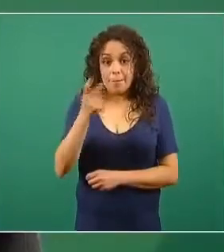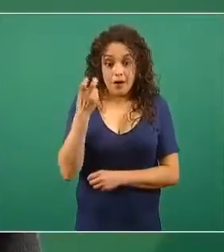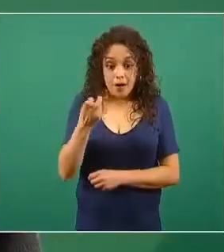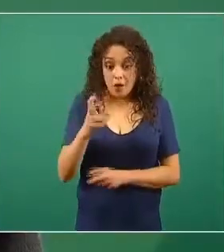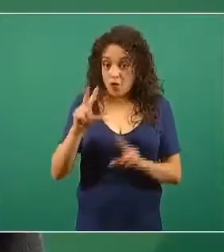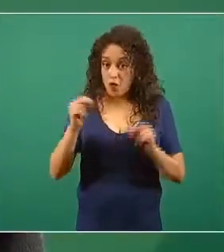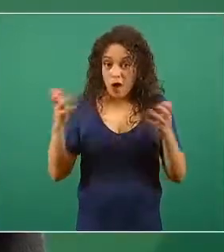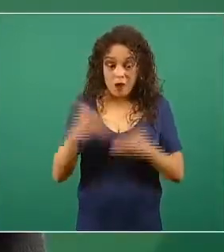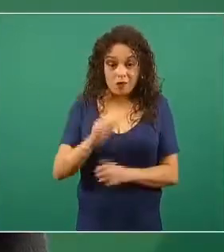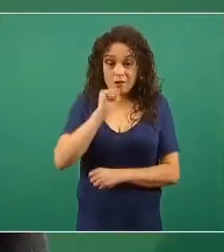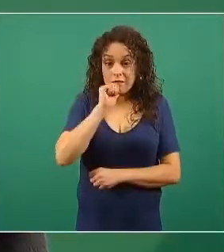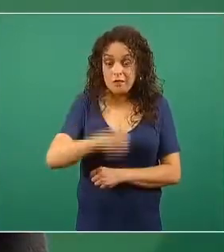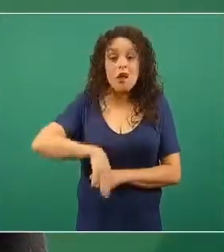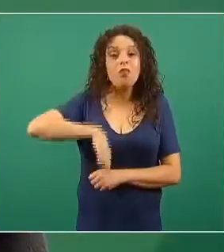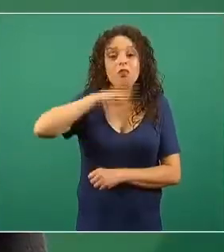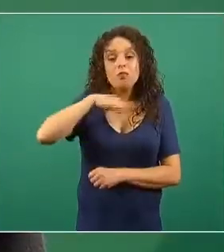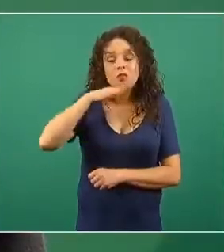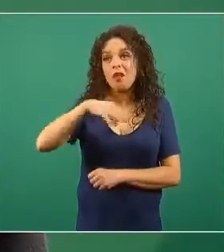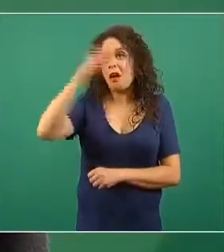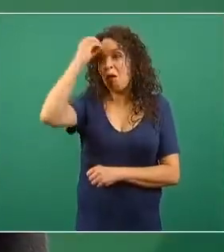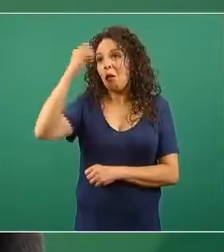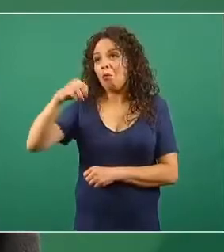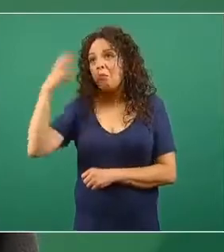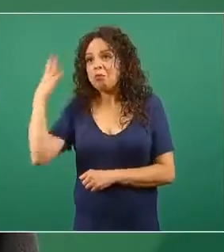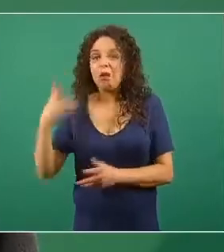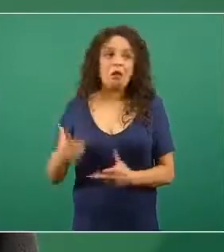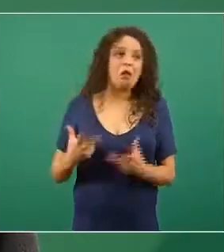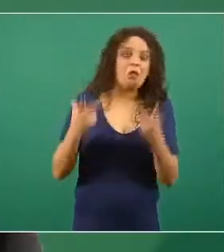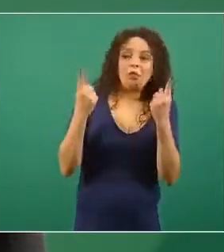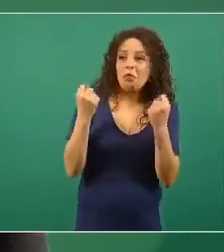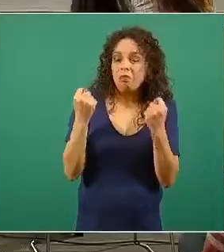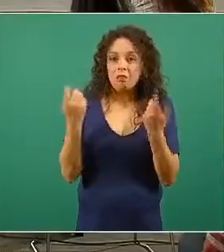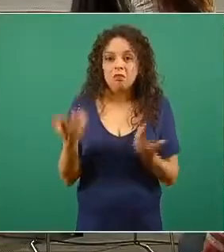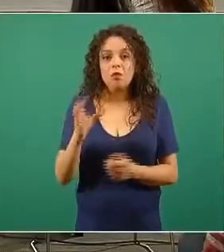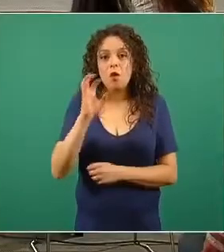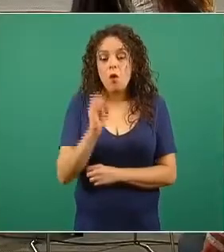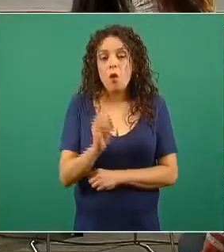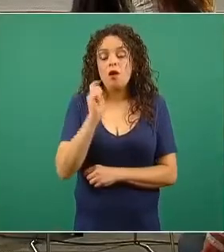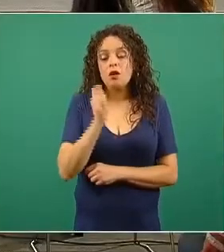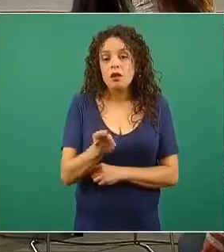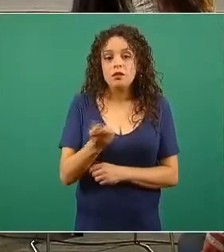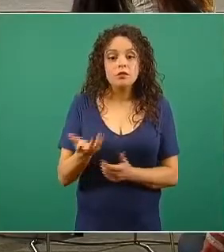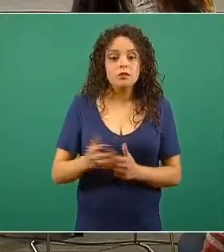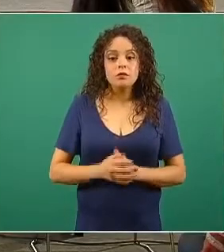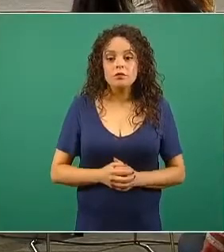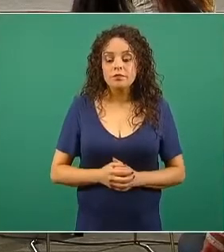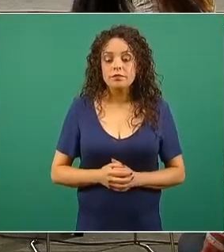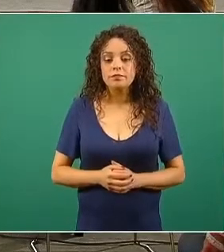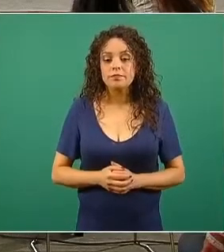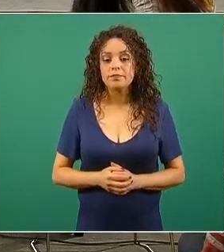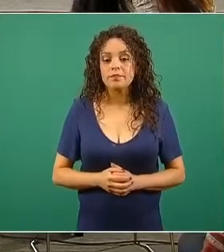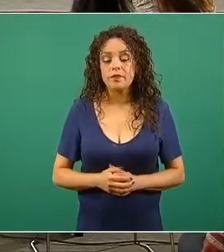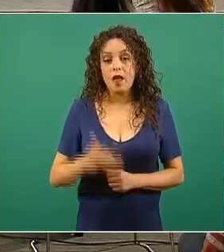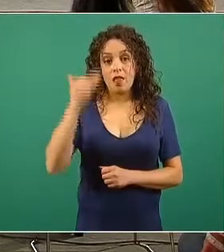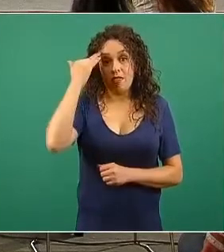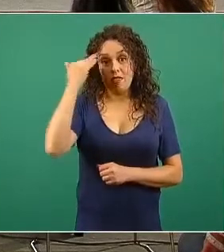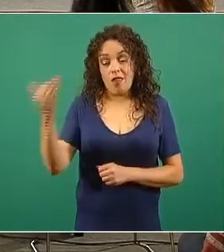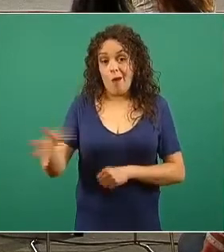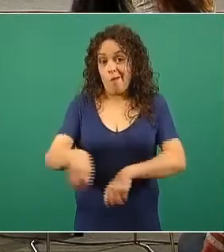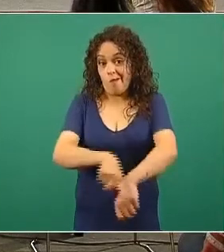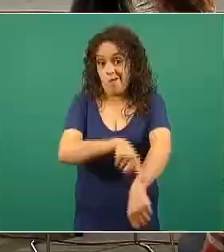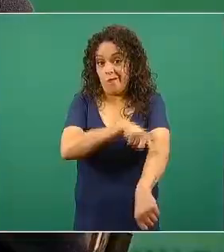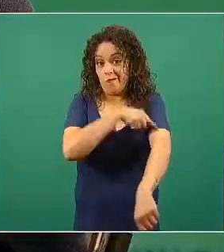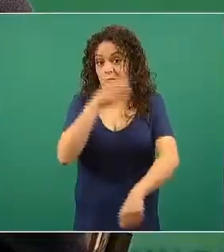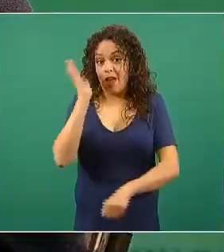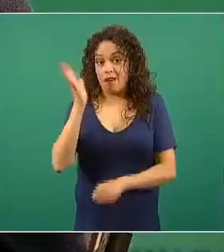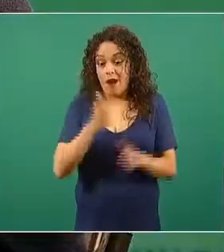en práctica o cuando olvidamos o por, digamos, el tiempo prolongado también de la epidemia hasta el momento, que ha